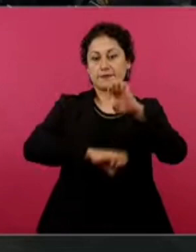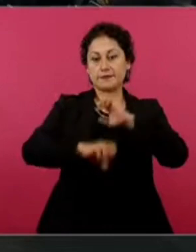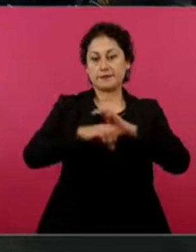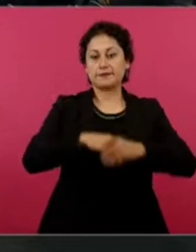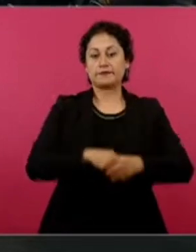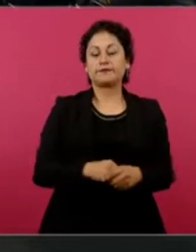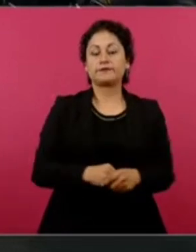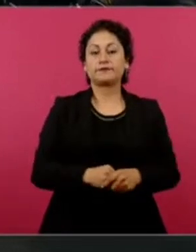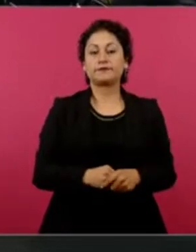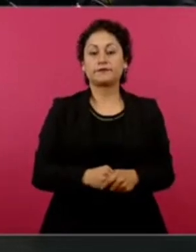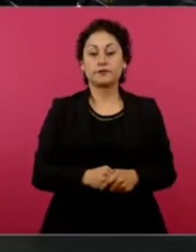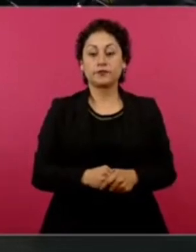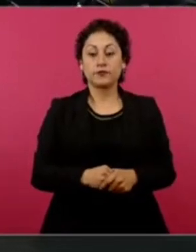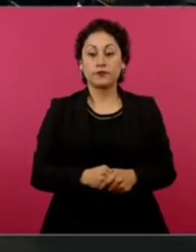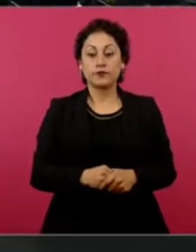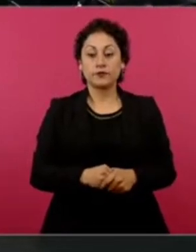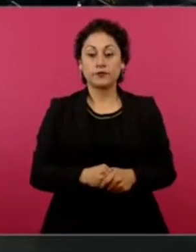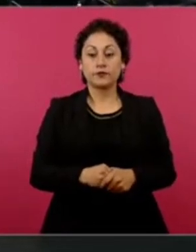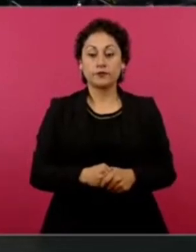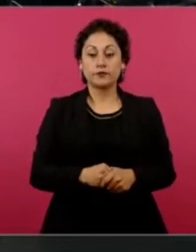Préstamo.